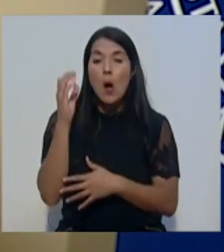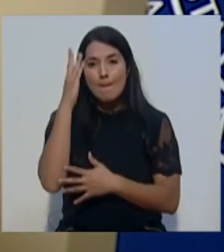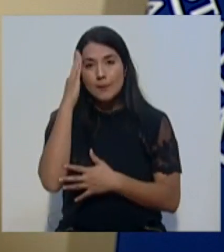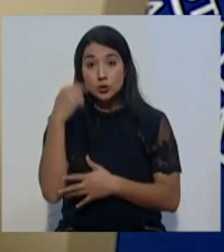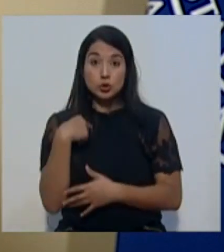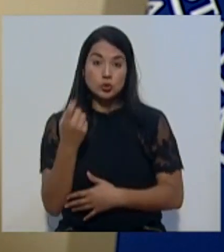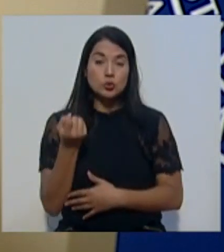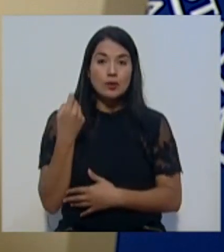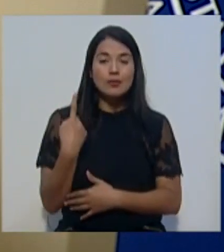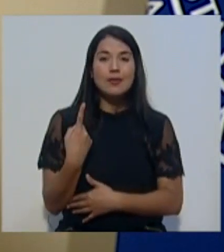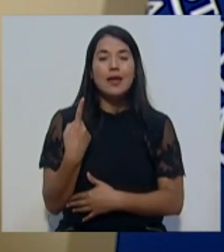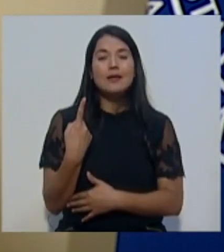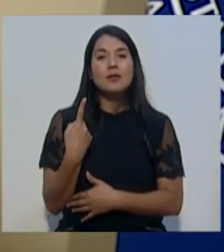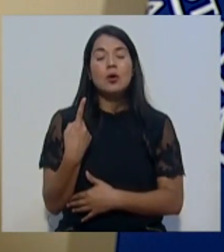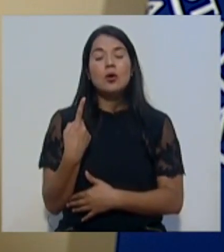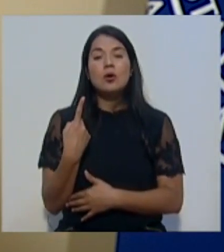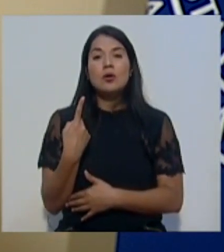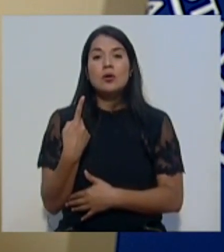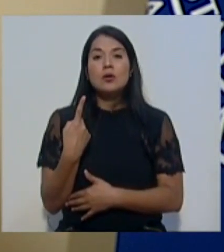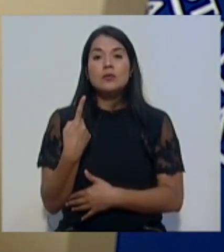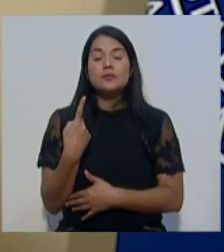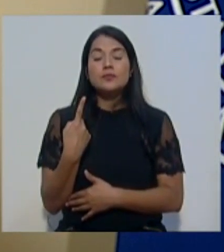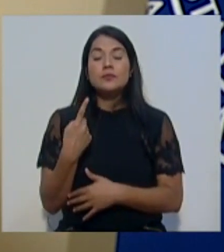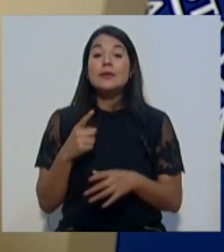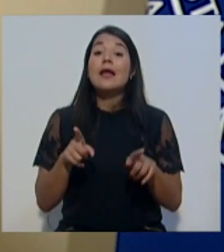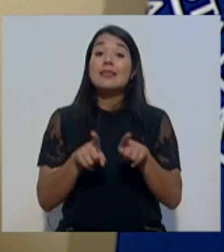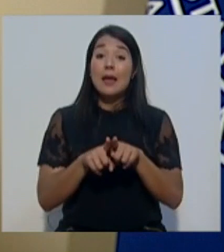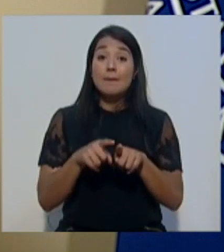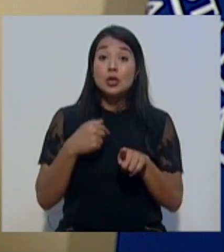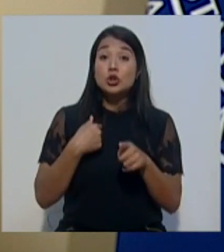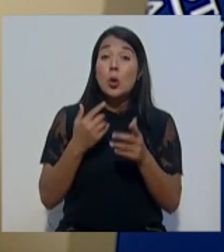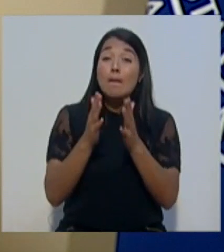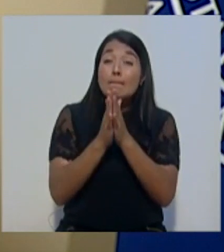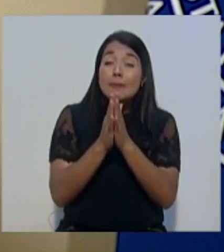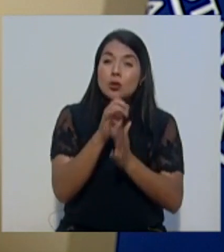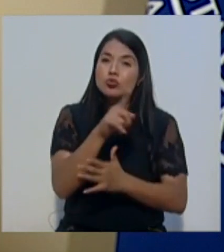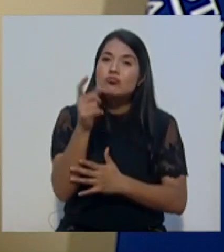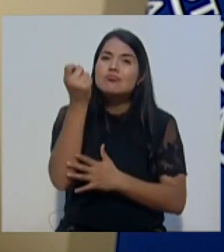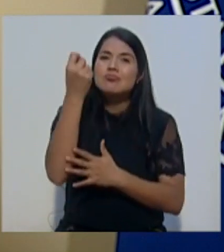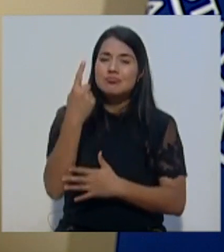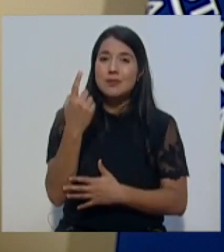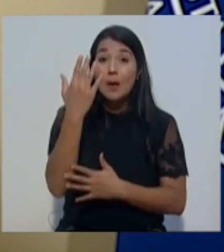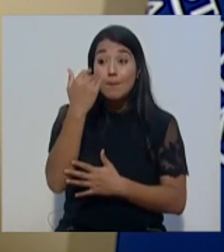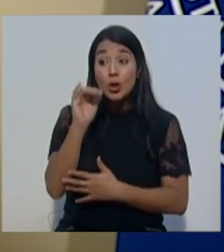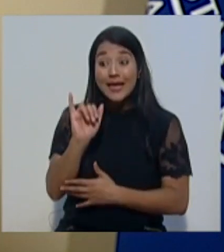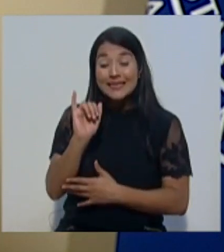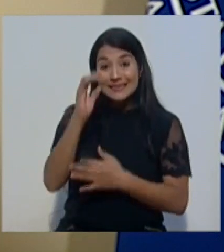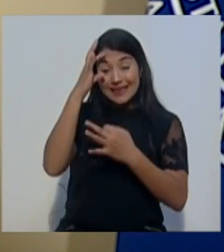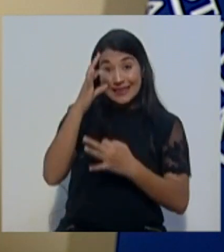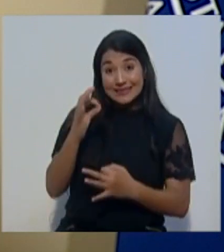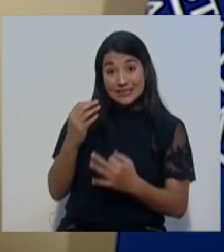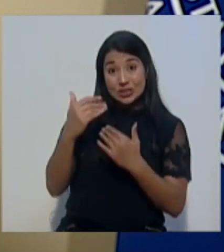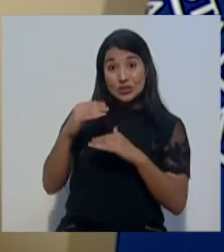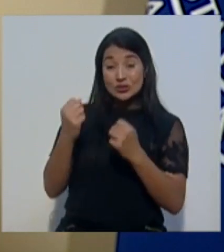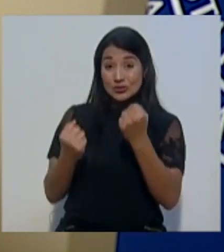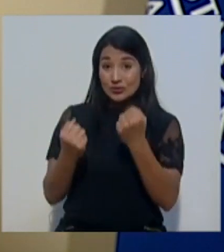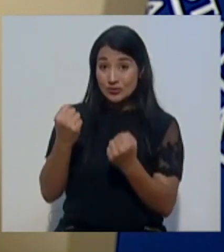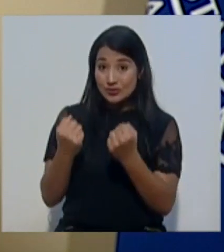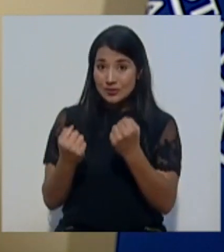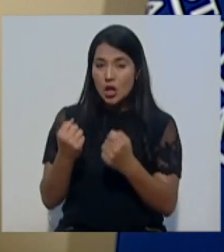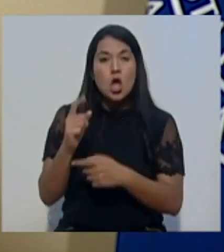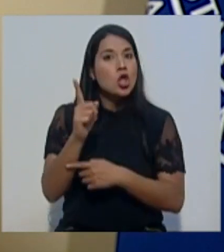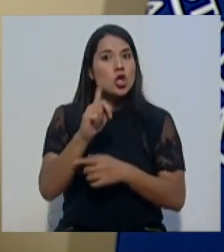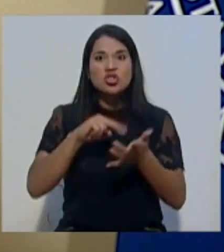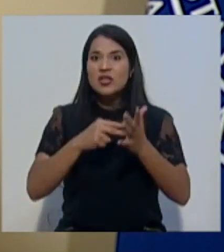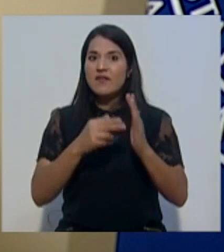entiendo de la ciudadanía. También yo pido la comprensión porque esa medida, que no es ni un toque de